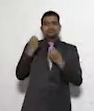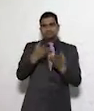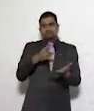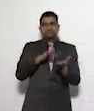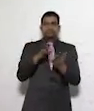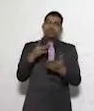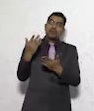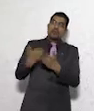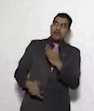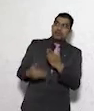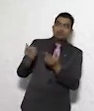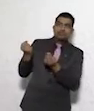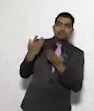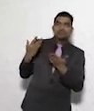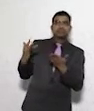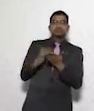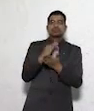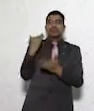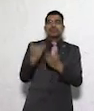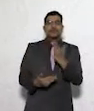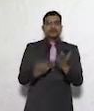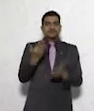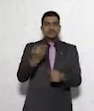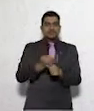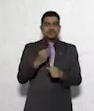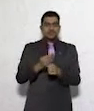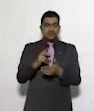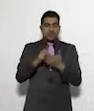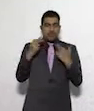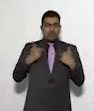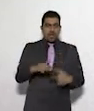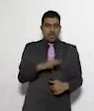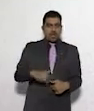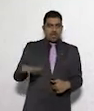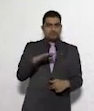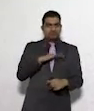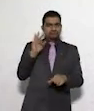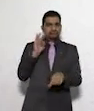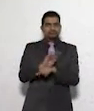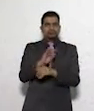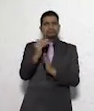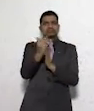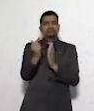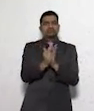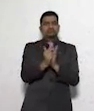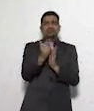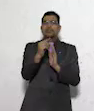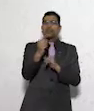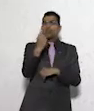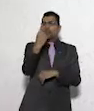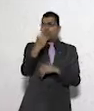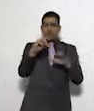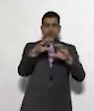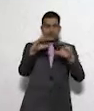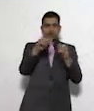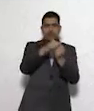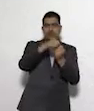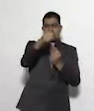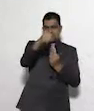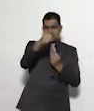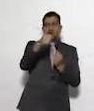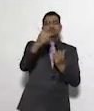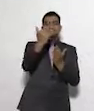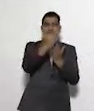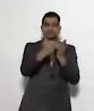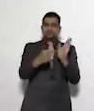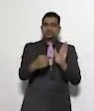debiendo. Ya nuestros derechos humanos están garantizados en el artículo primero de la Constitución.